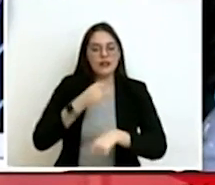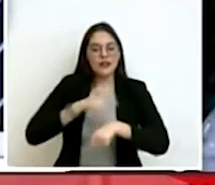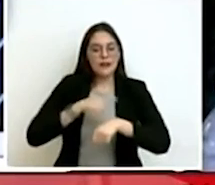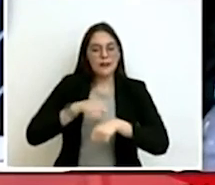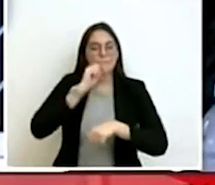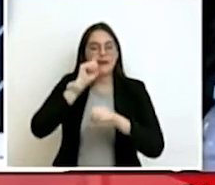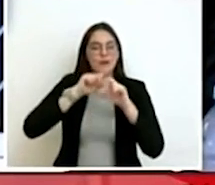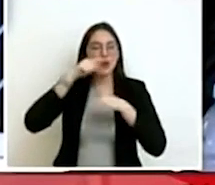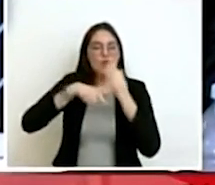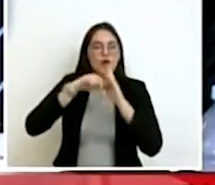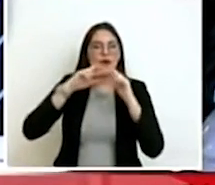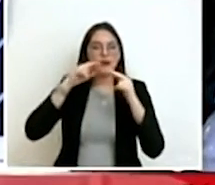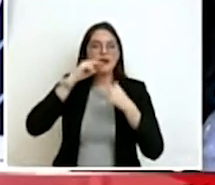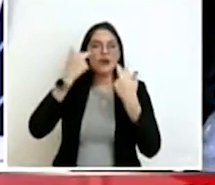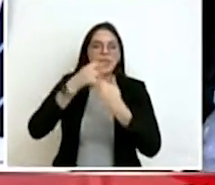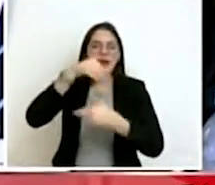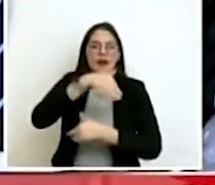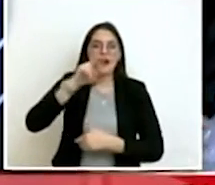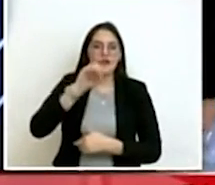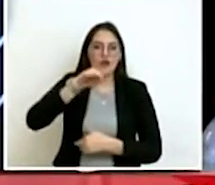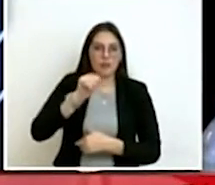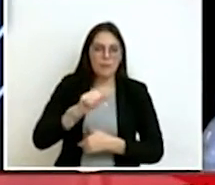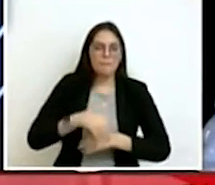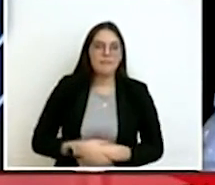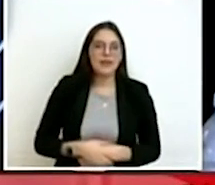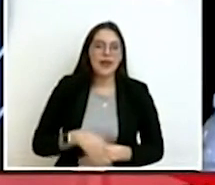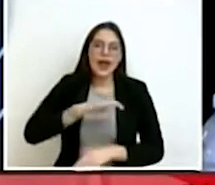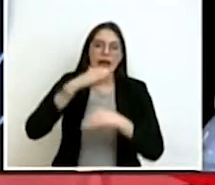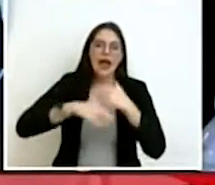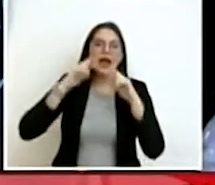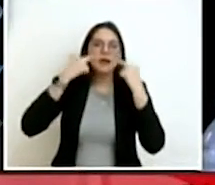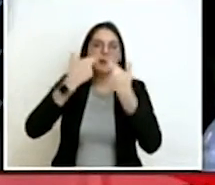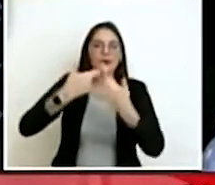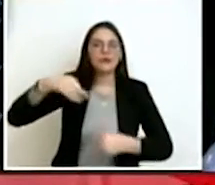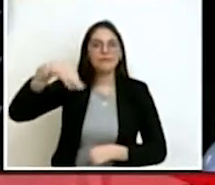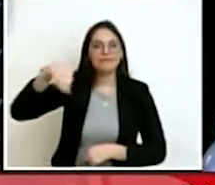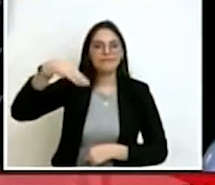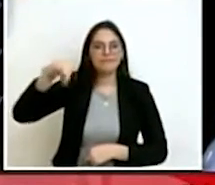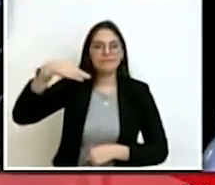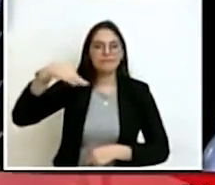nuestra sede de Paseo de la Reforma. Se levanta la sesión.